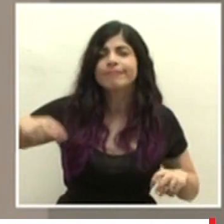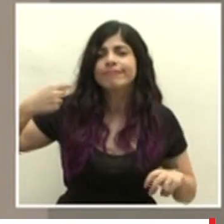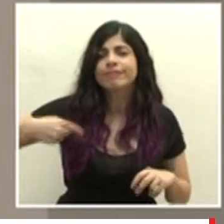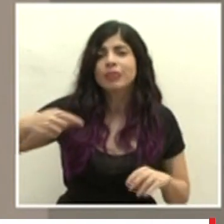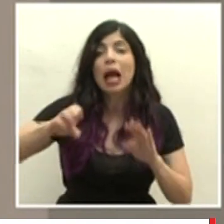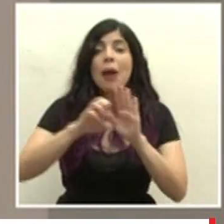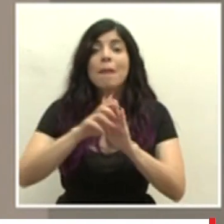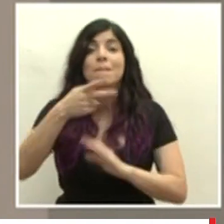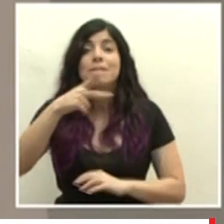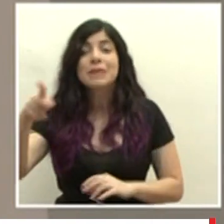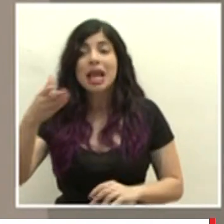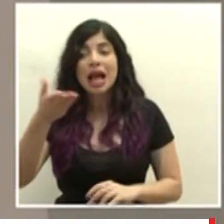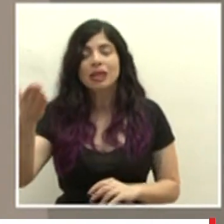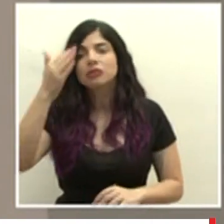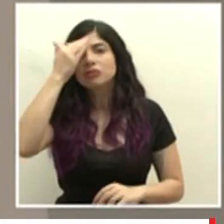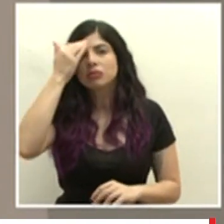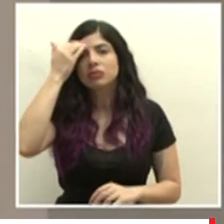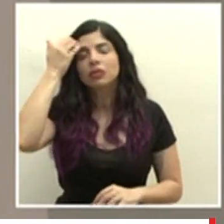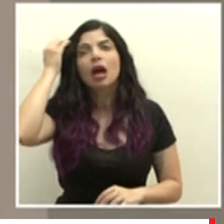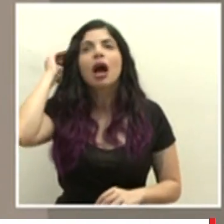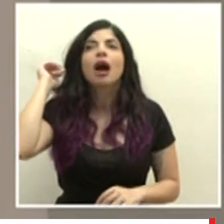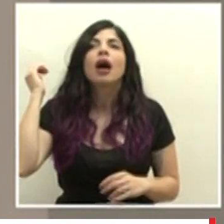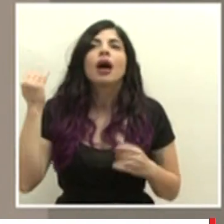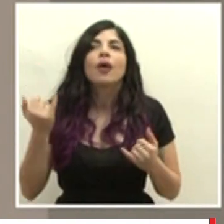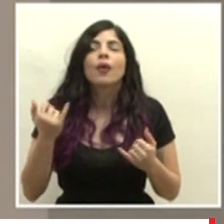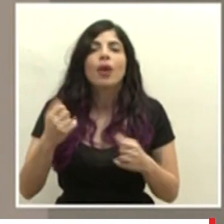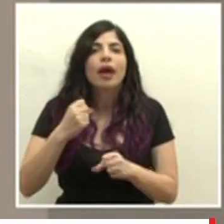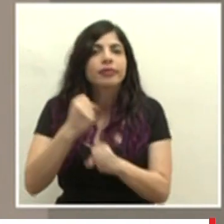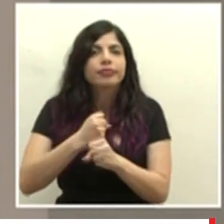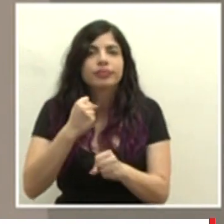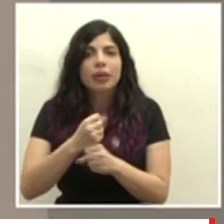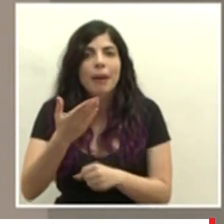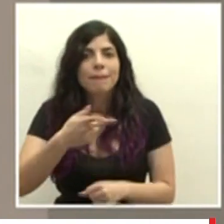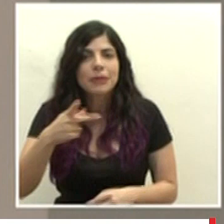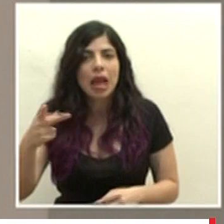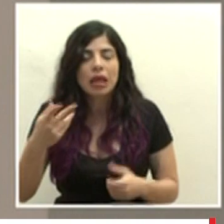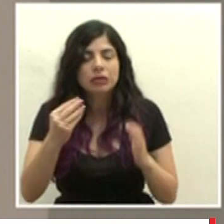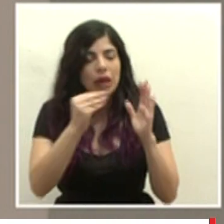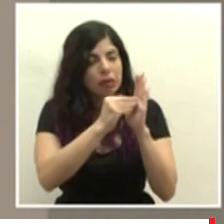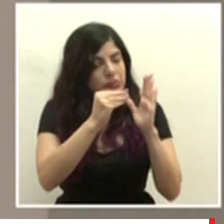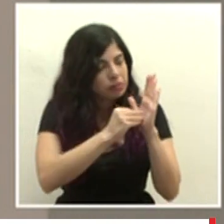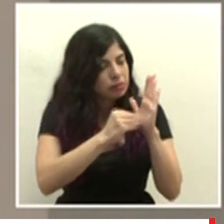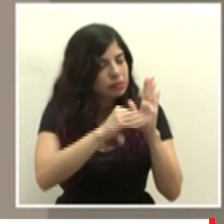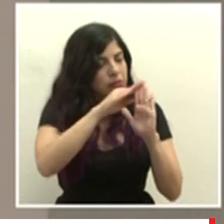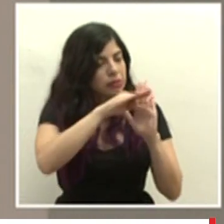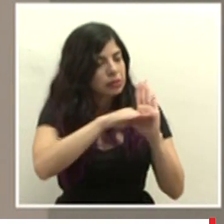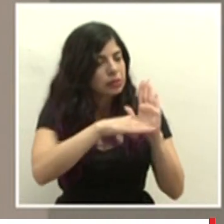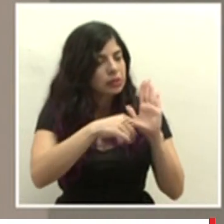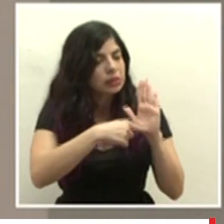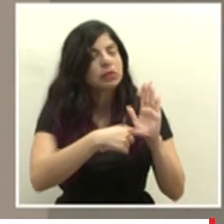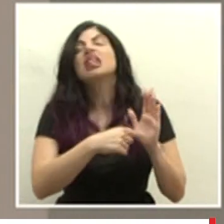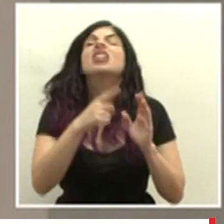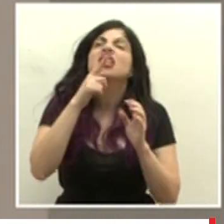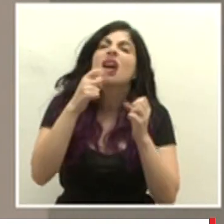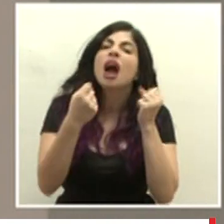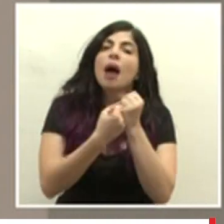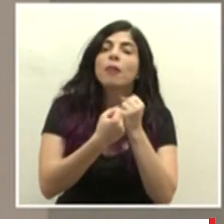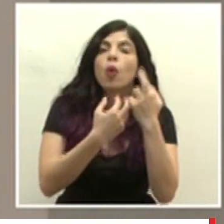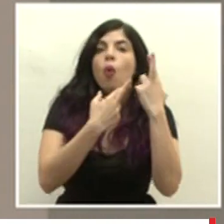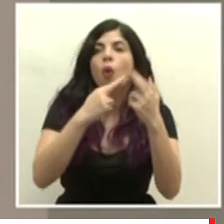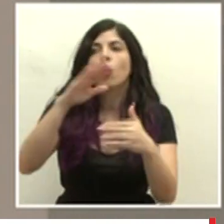de playas es algo que ya estamos trabajando con un protocolo, ¿verdad?, con el apoyo, esperamos, de todas